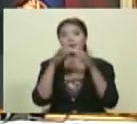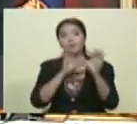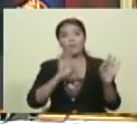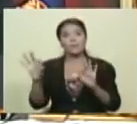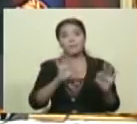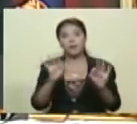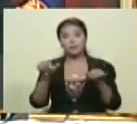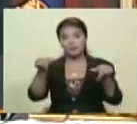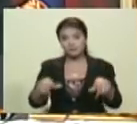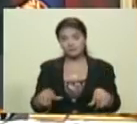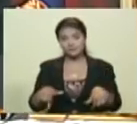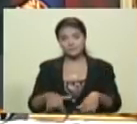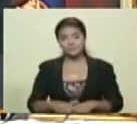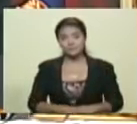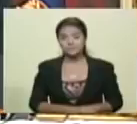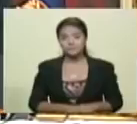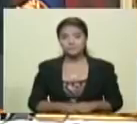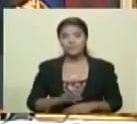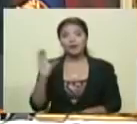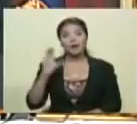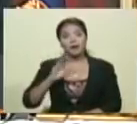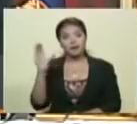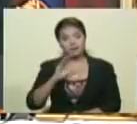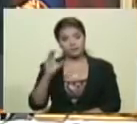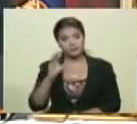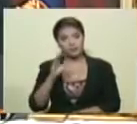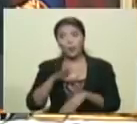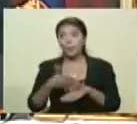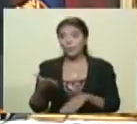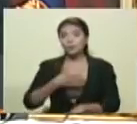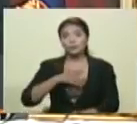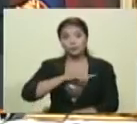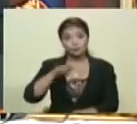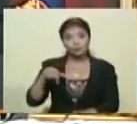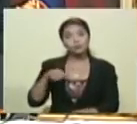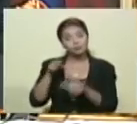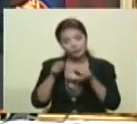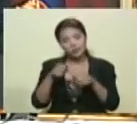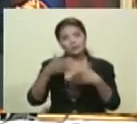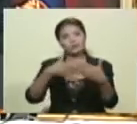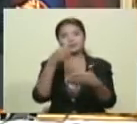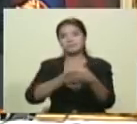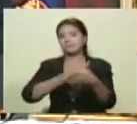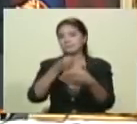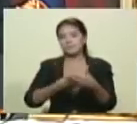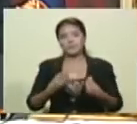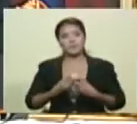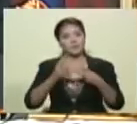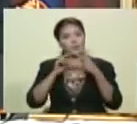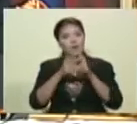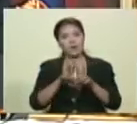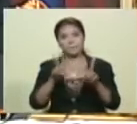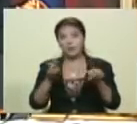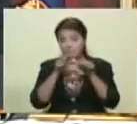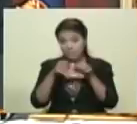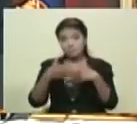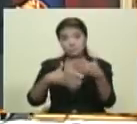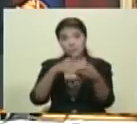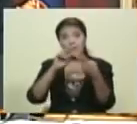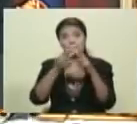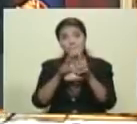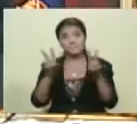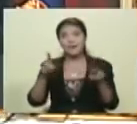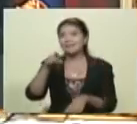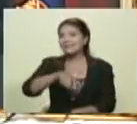preparatoria aquí en Caracas, porque nosotros queremos seguir viviendo en paz. Y para seguir viviendo en paz